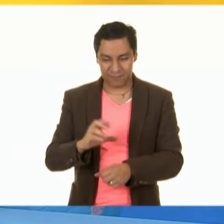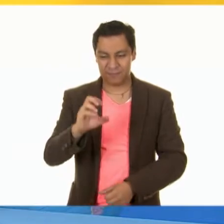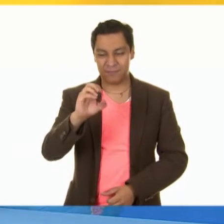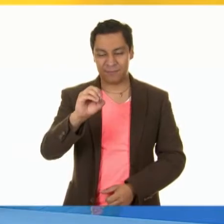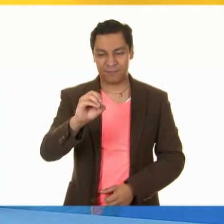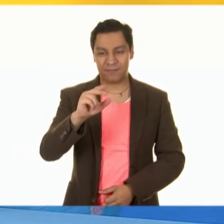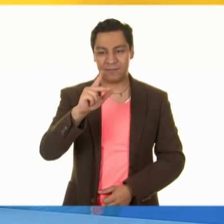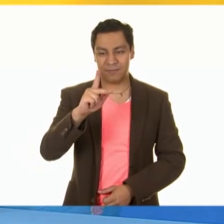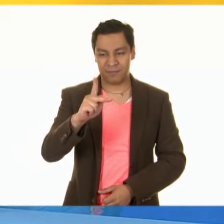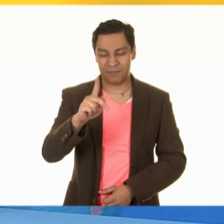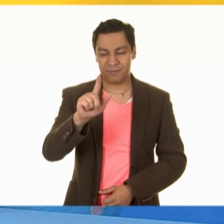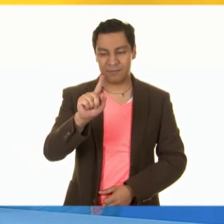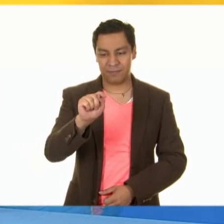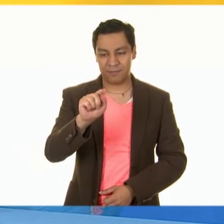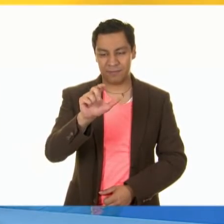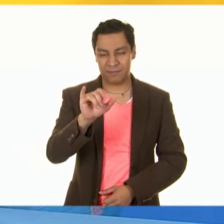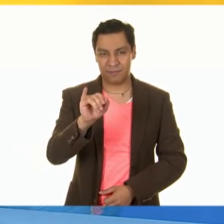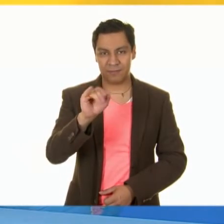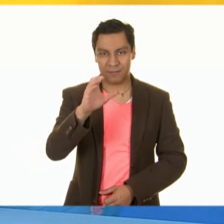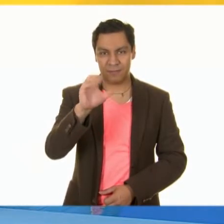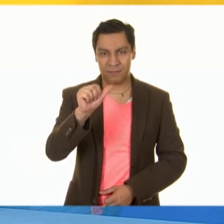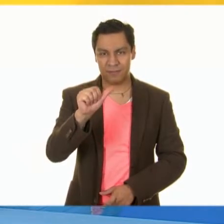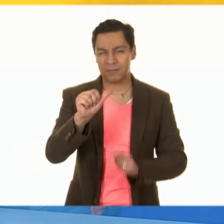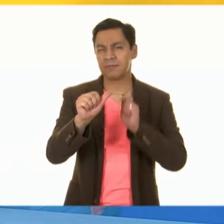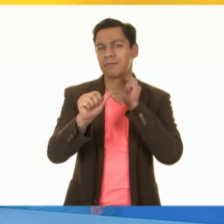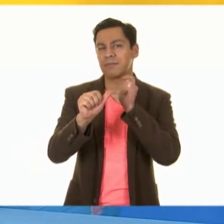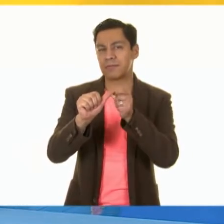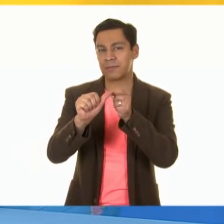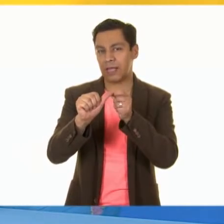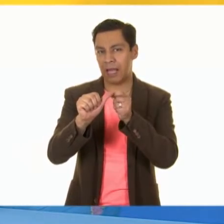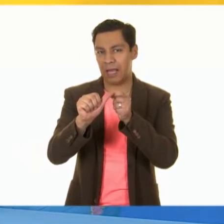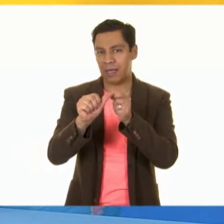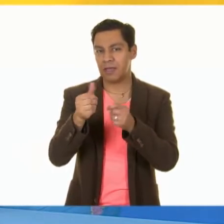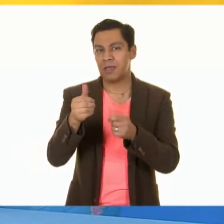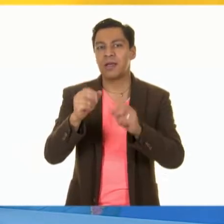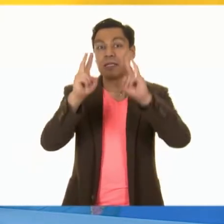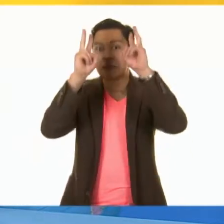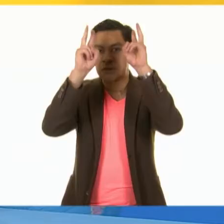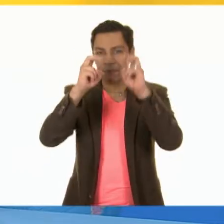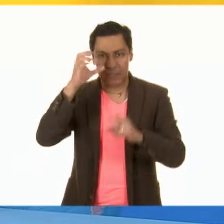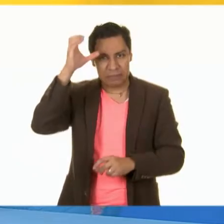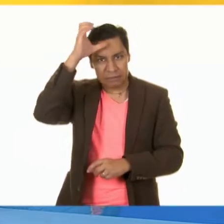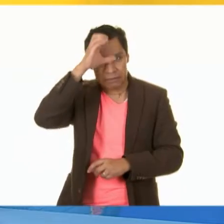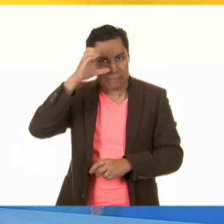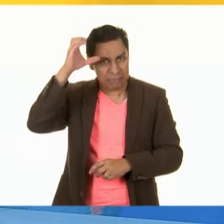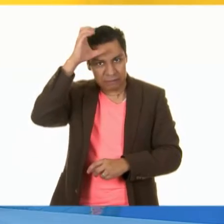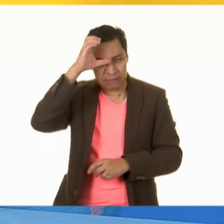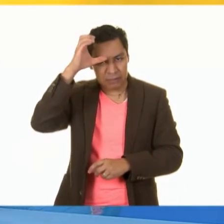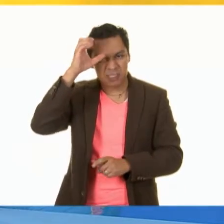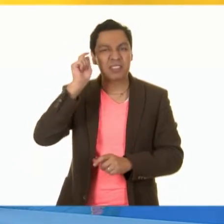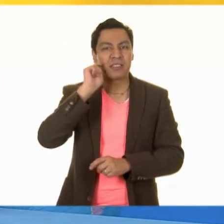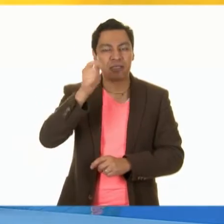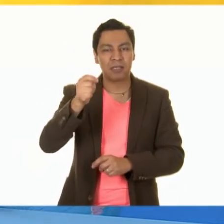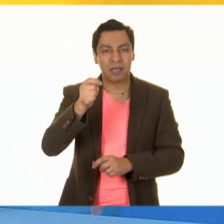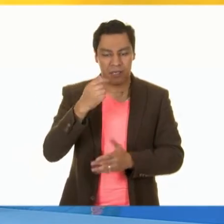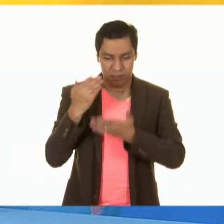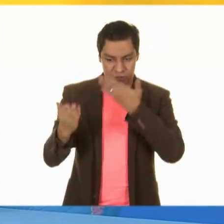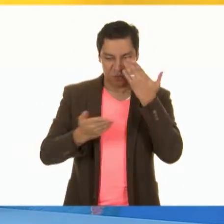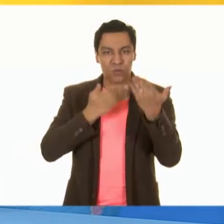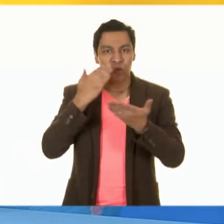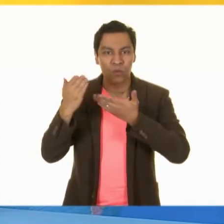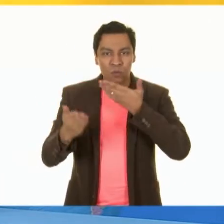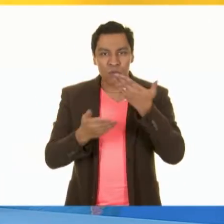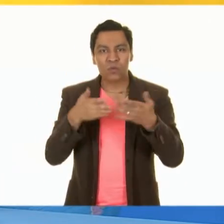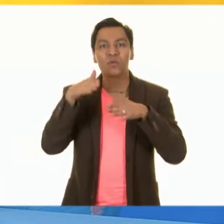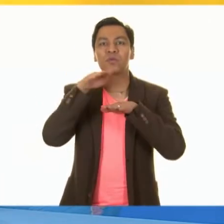todos los instrumentos ópticos, binoculares, microscopios, lentes, lupas, ¿sí? Son derivados de estudios de la